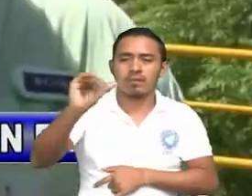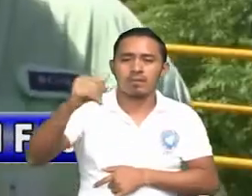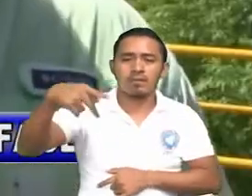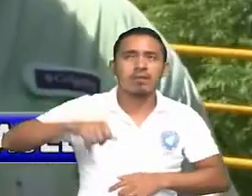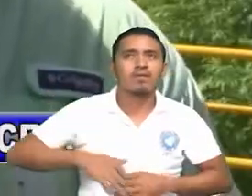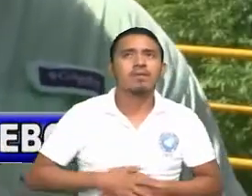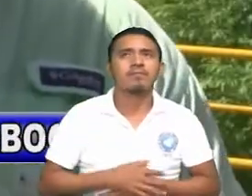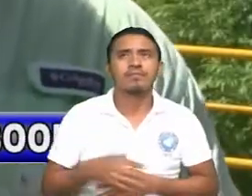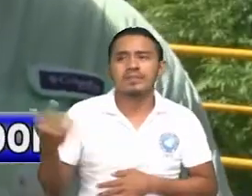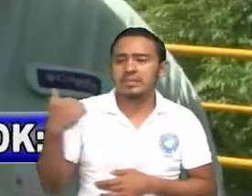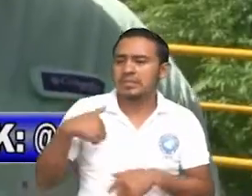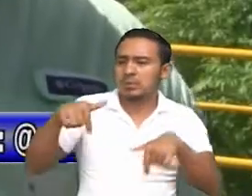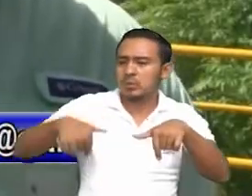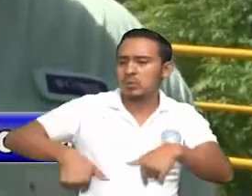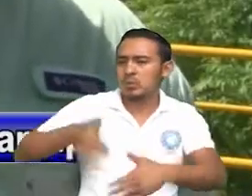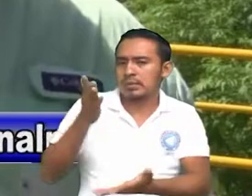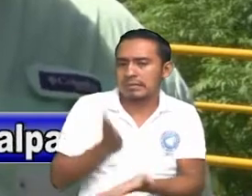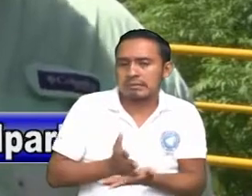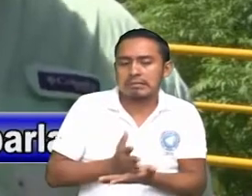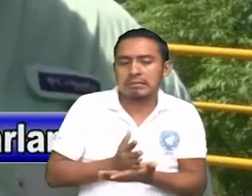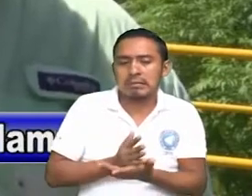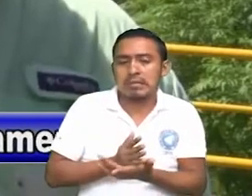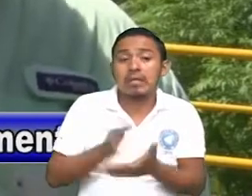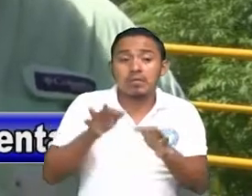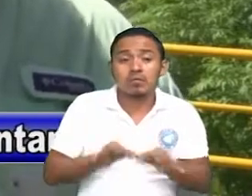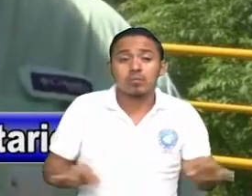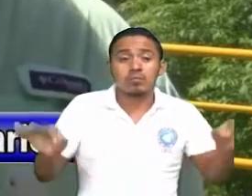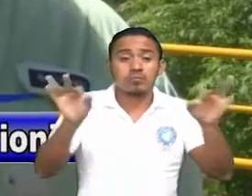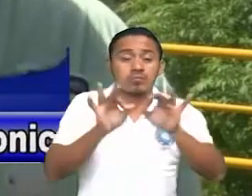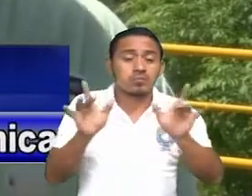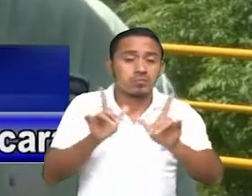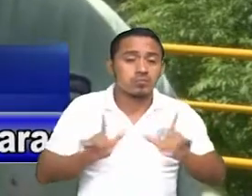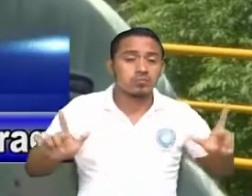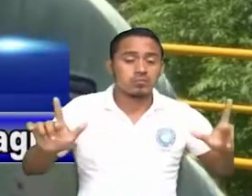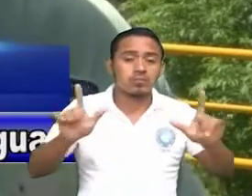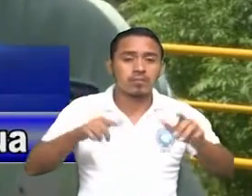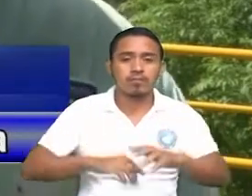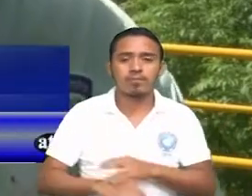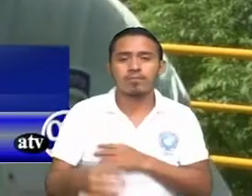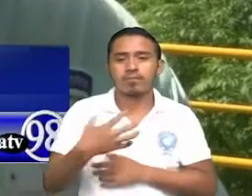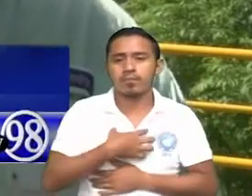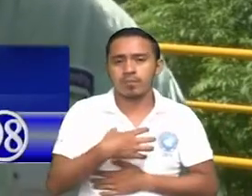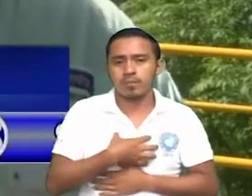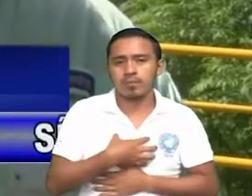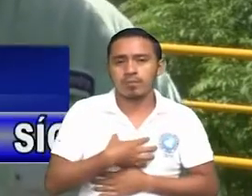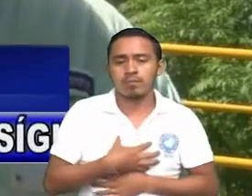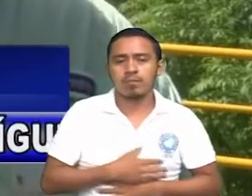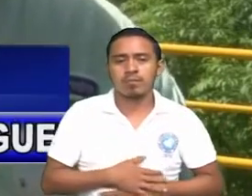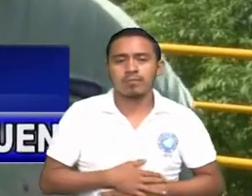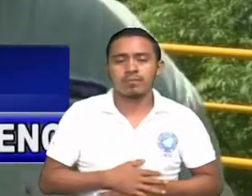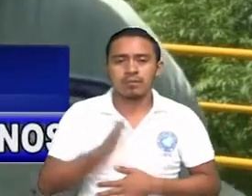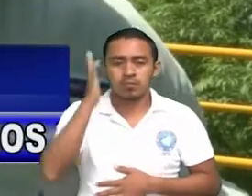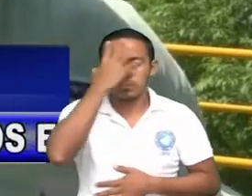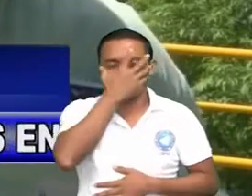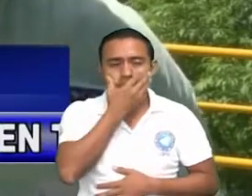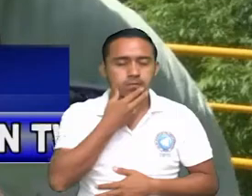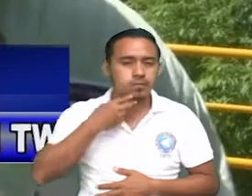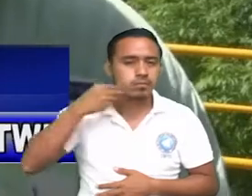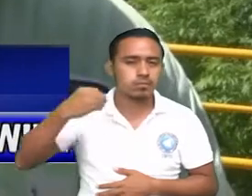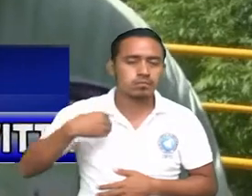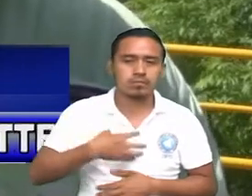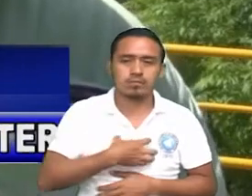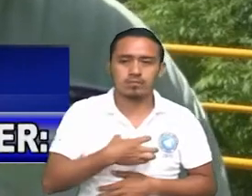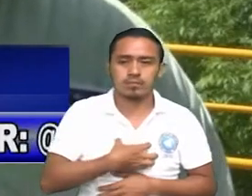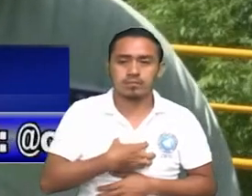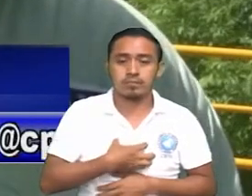Hoy decidimos darnos cita en este lugar muy importante, parte del embellecimiento de nuestra capital,